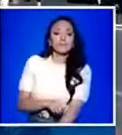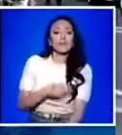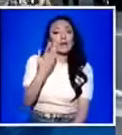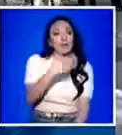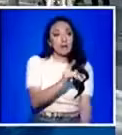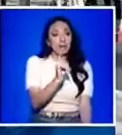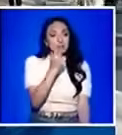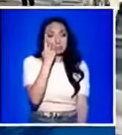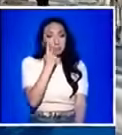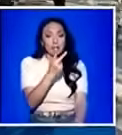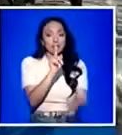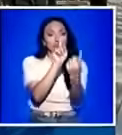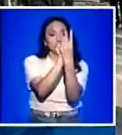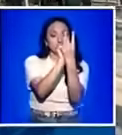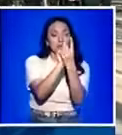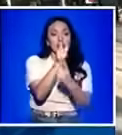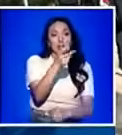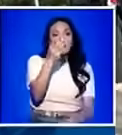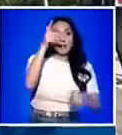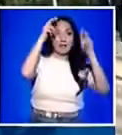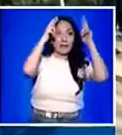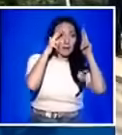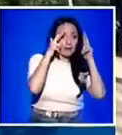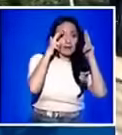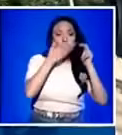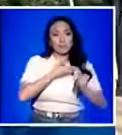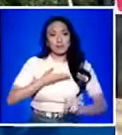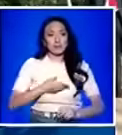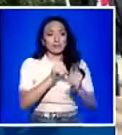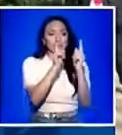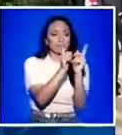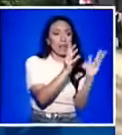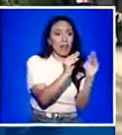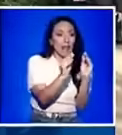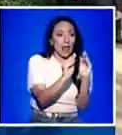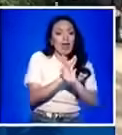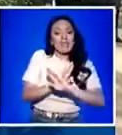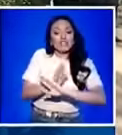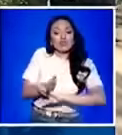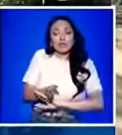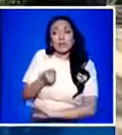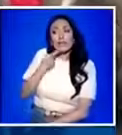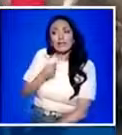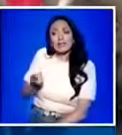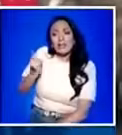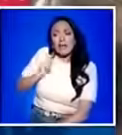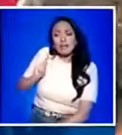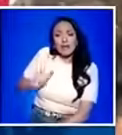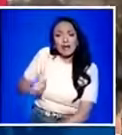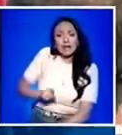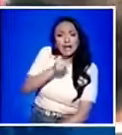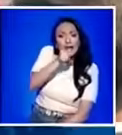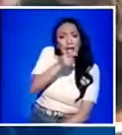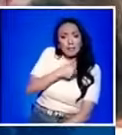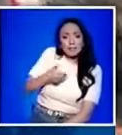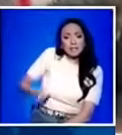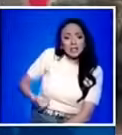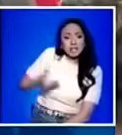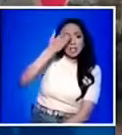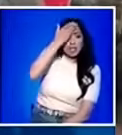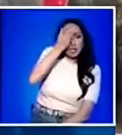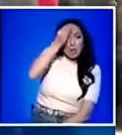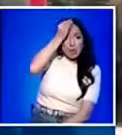encuentro con el rey Felipe VI y el presidente del gobierno. El artículo relató con detalles una noche de fiesta que el presidente Daniel